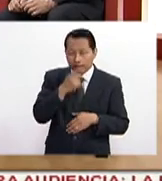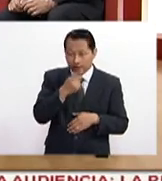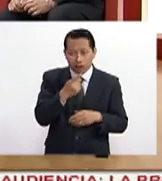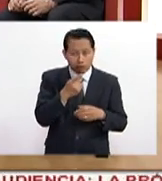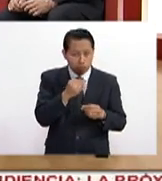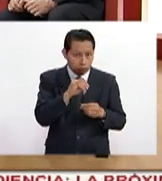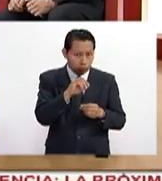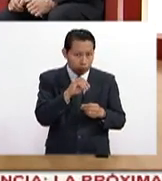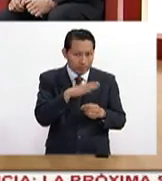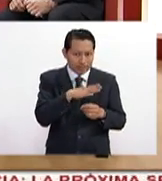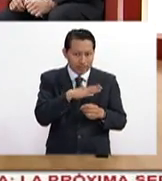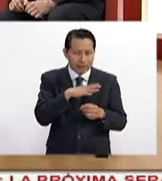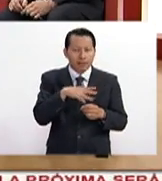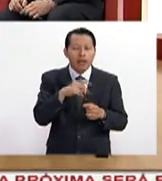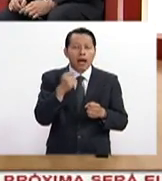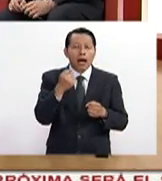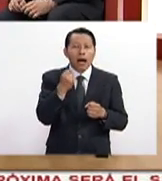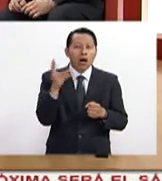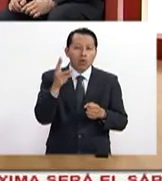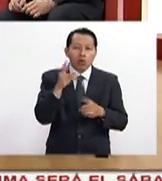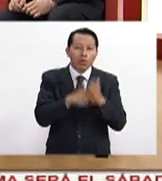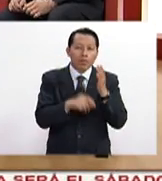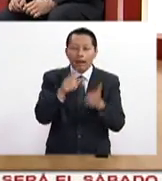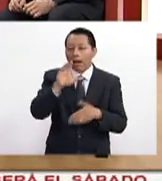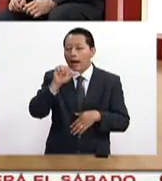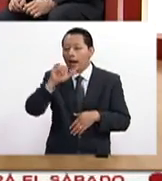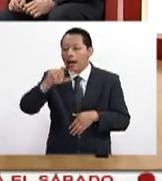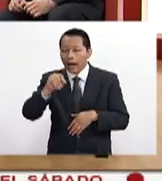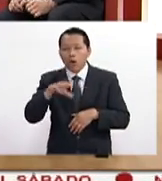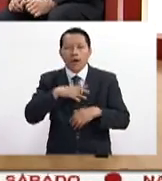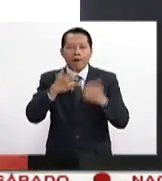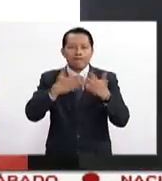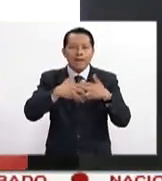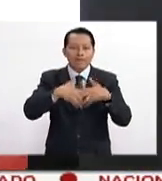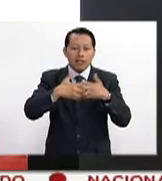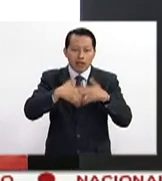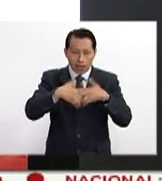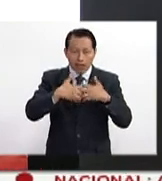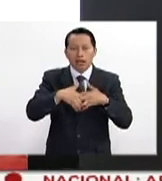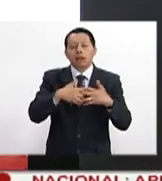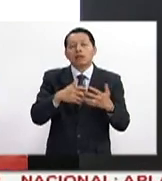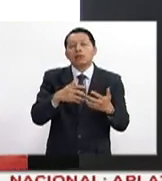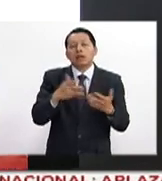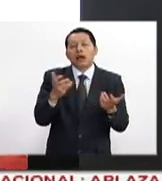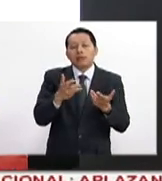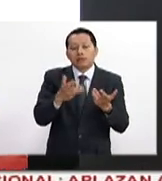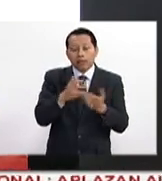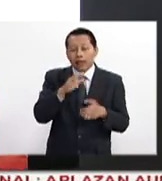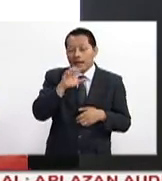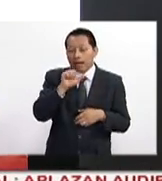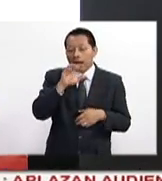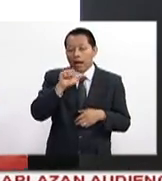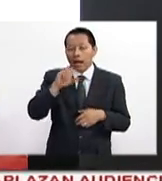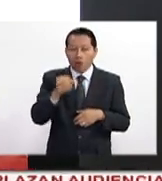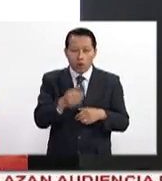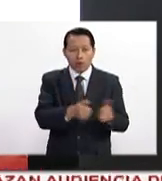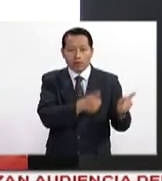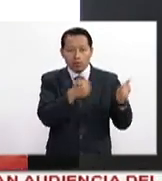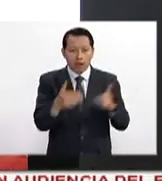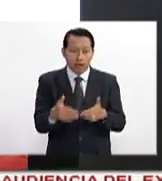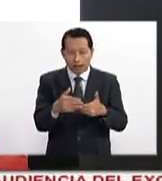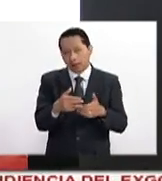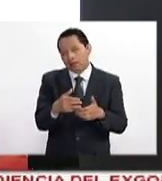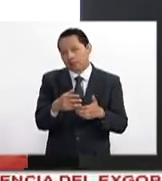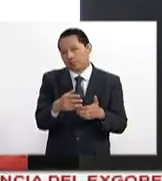chocolate. Las fábricas de chocolate adquieren el cacao, pero ya les llega seco. Ellos ya